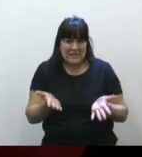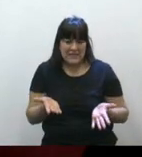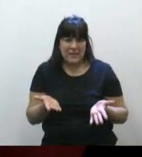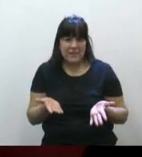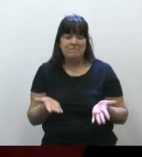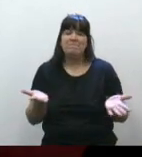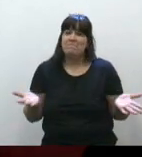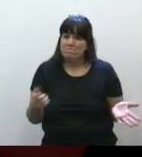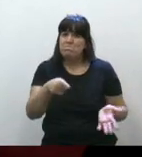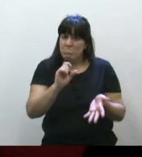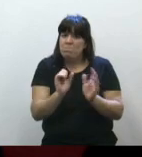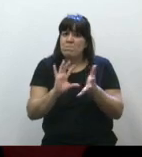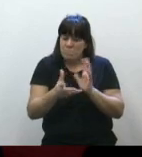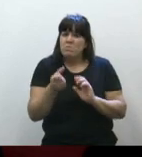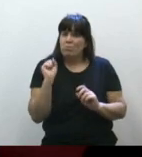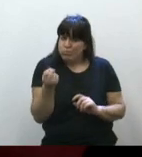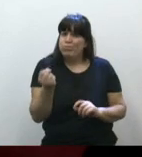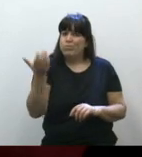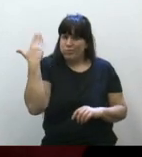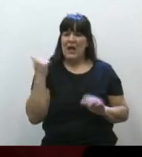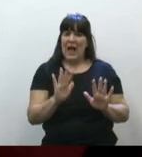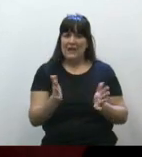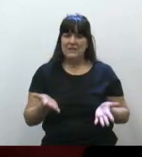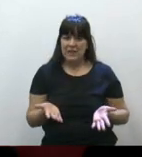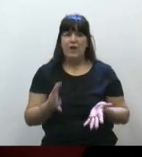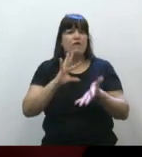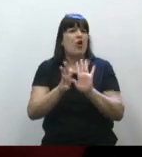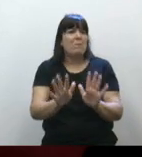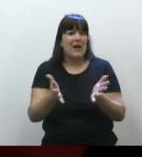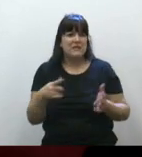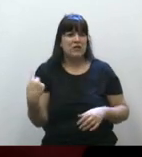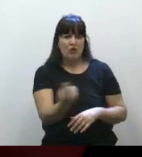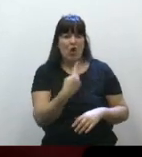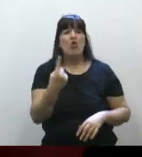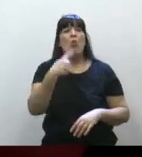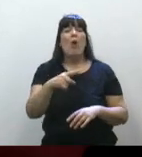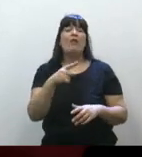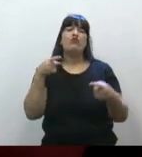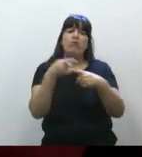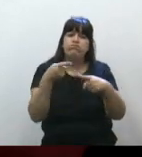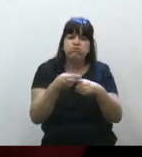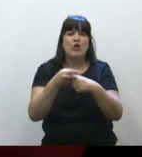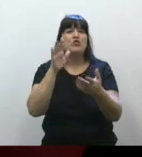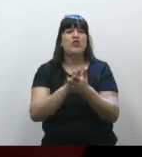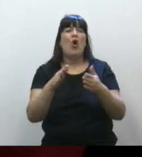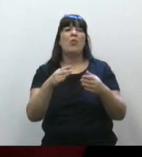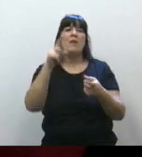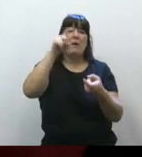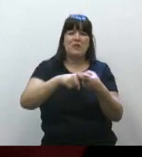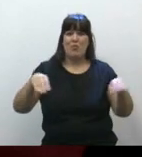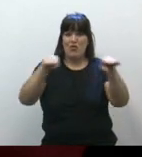esto lo que hemos vivido lo hemos vivido de esta manera cuando discutimos el matrimonio igualitario